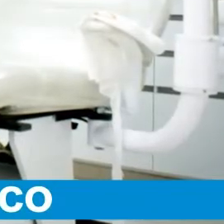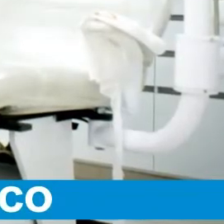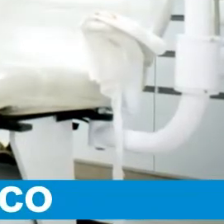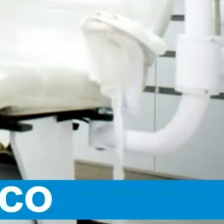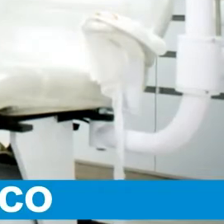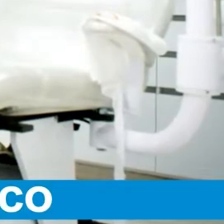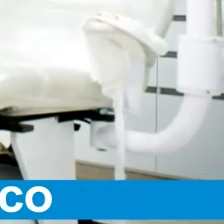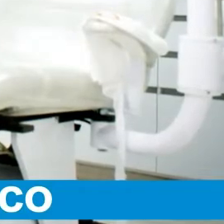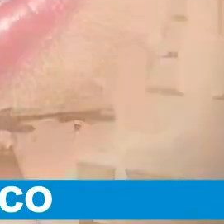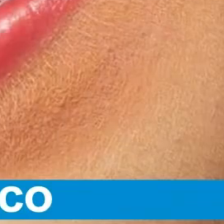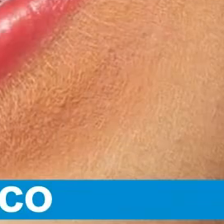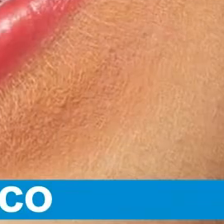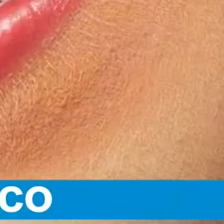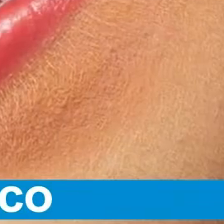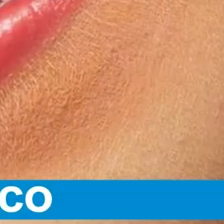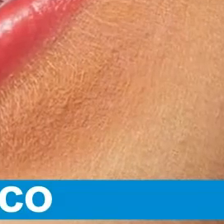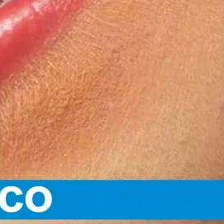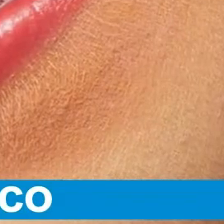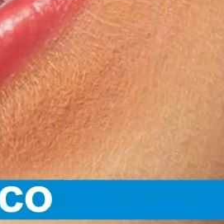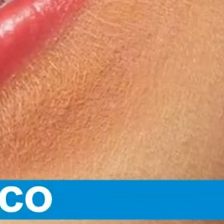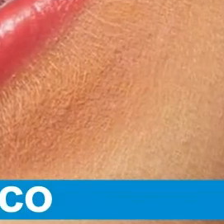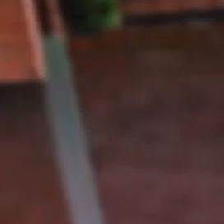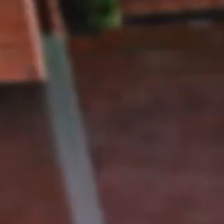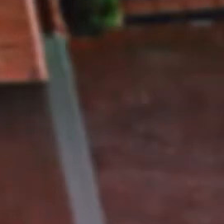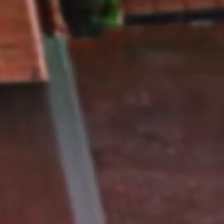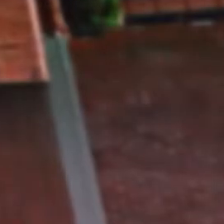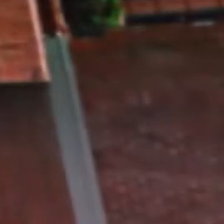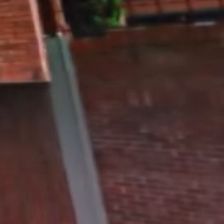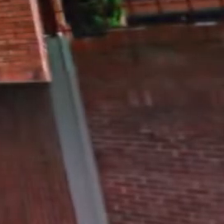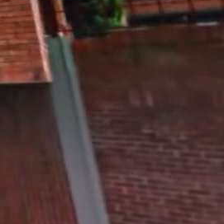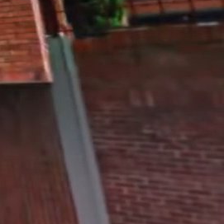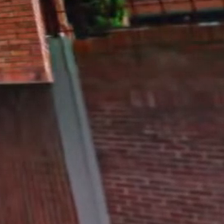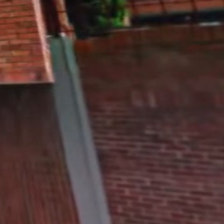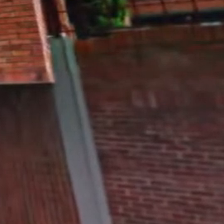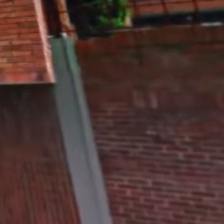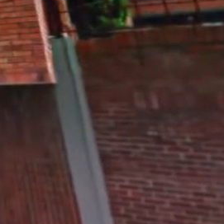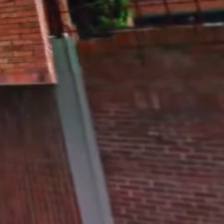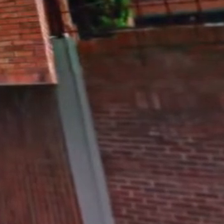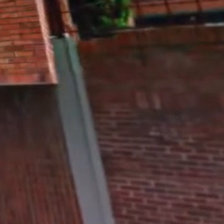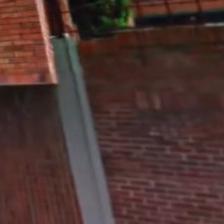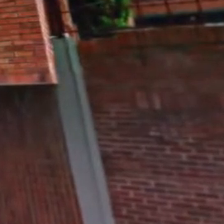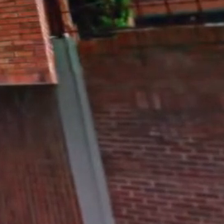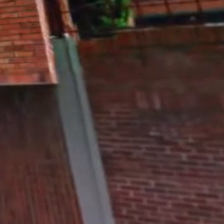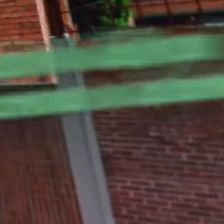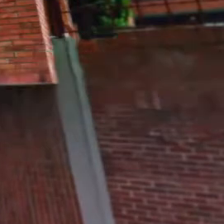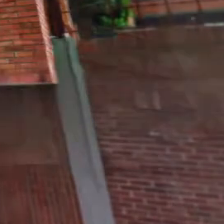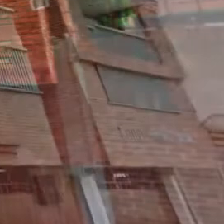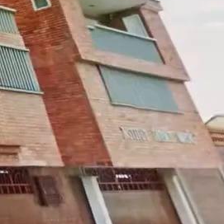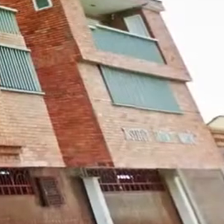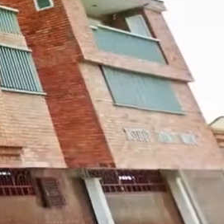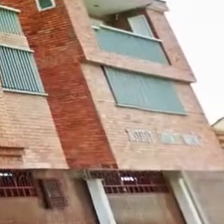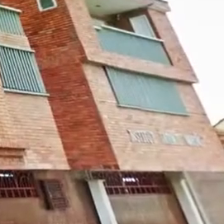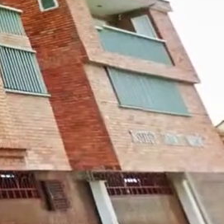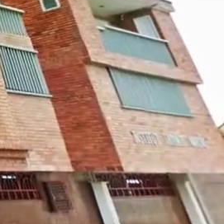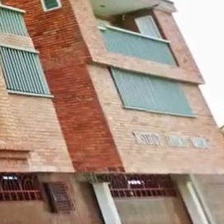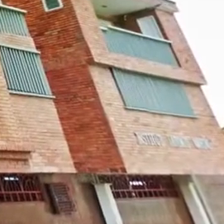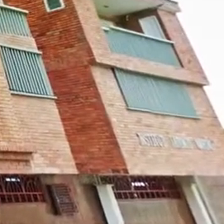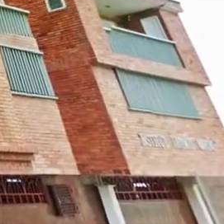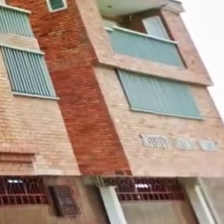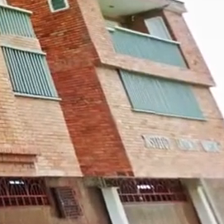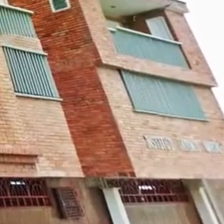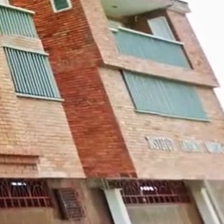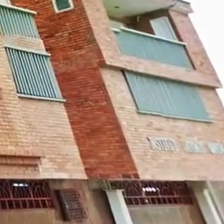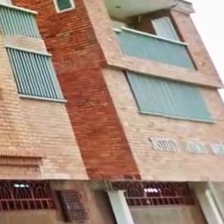mejor odontología a los mejores precios. Instituto Antonio Nariño, formación integral con excelencia académica.